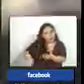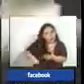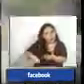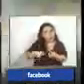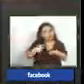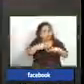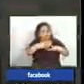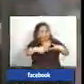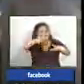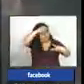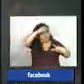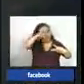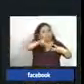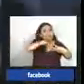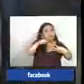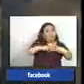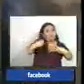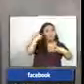importantes acuerdos.